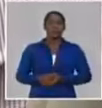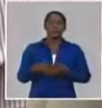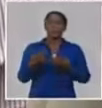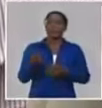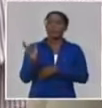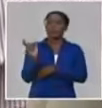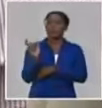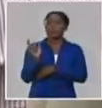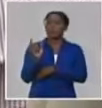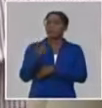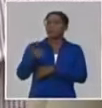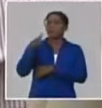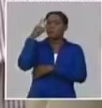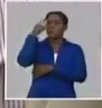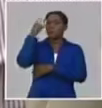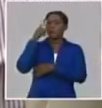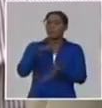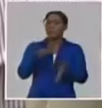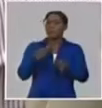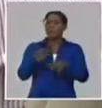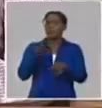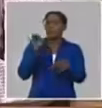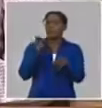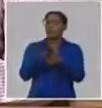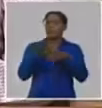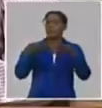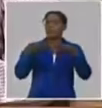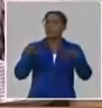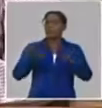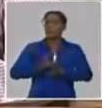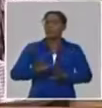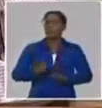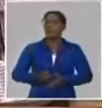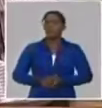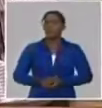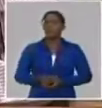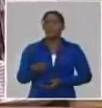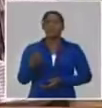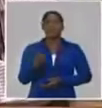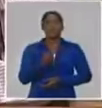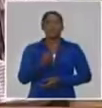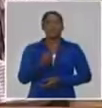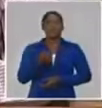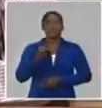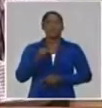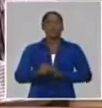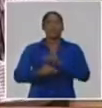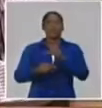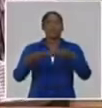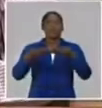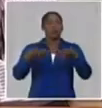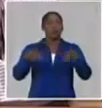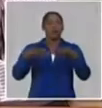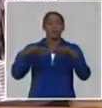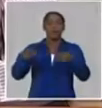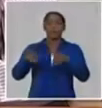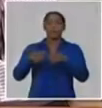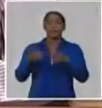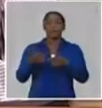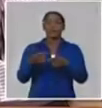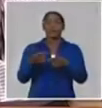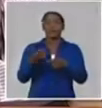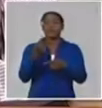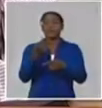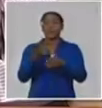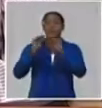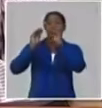¿Para qué fecha calculan que pueda estar disponible ese mercado mayorista? Debemos empezar a abrir de manera gradual porque también los suministros tenemos que irlo